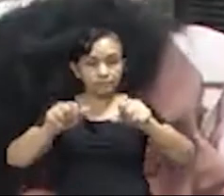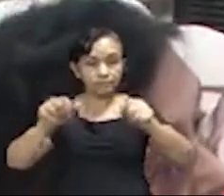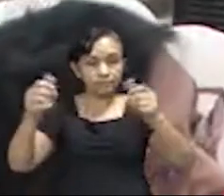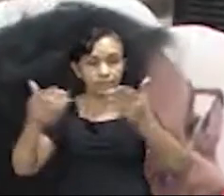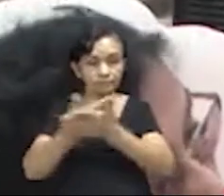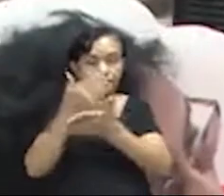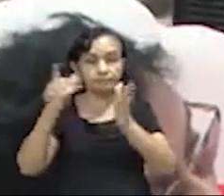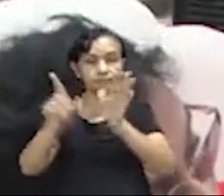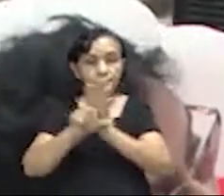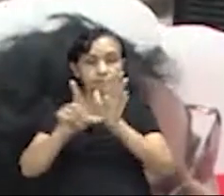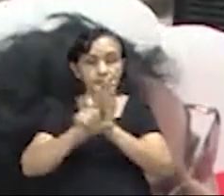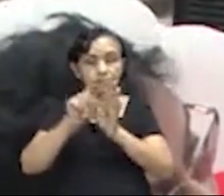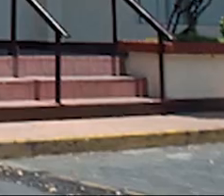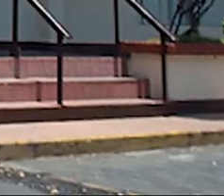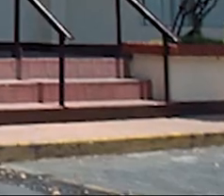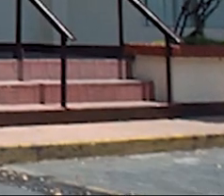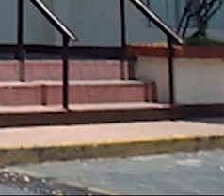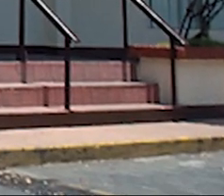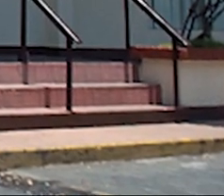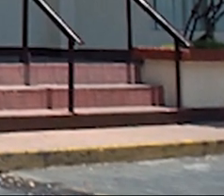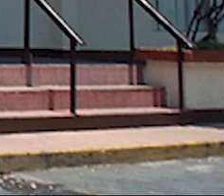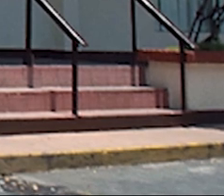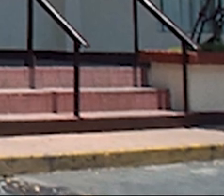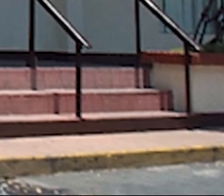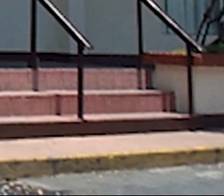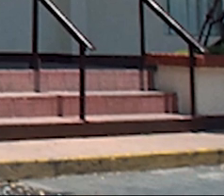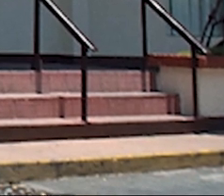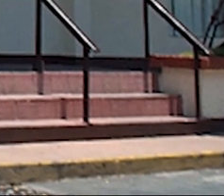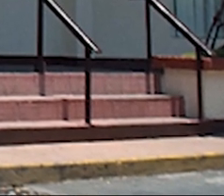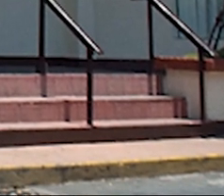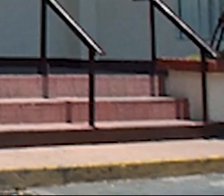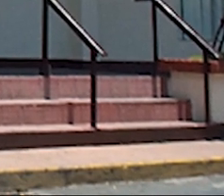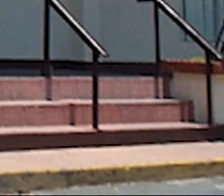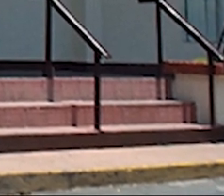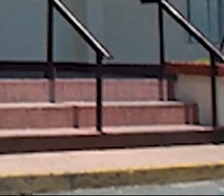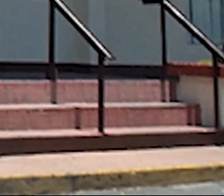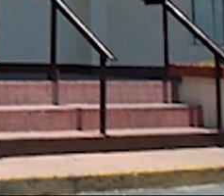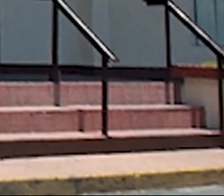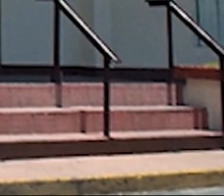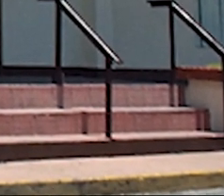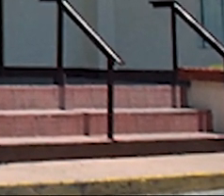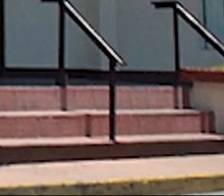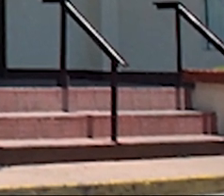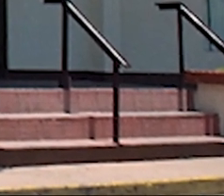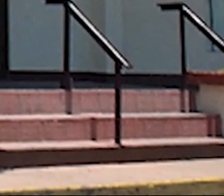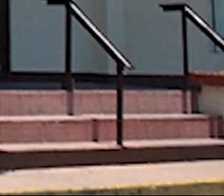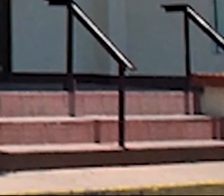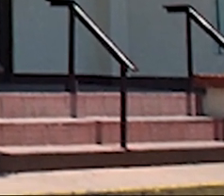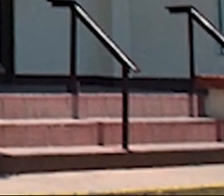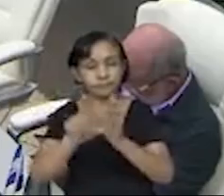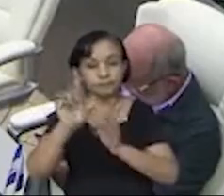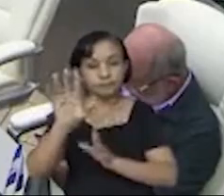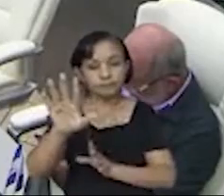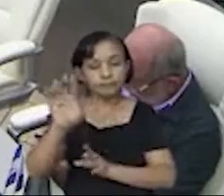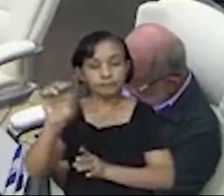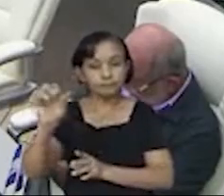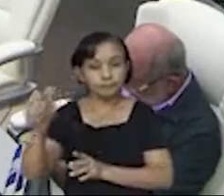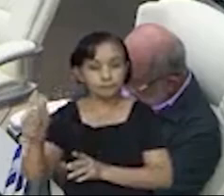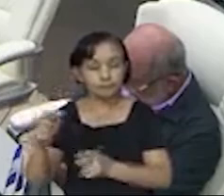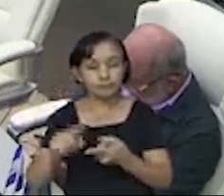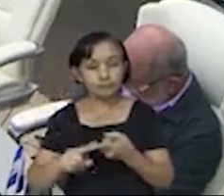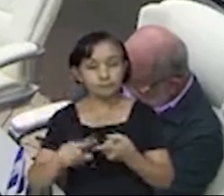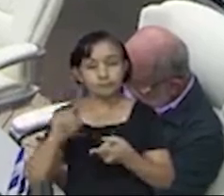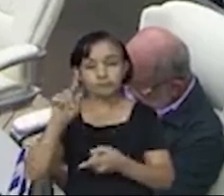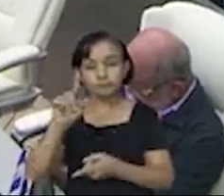la nueva ley 1115. También aprobaron la ley de adscripción del Sistema Nacional de Registro SINARE a